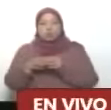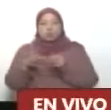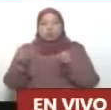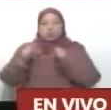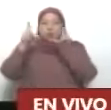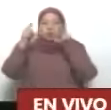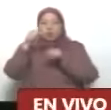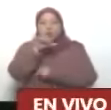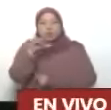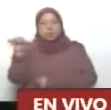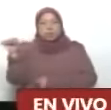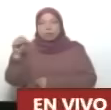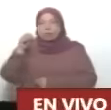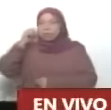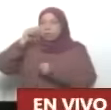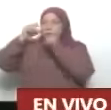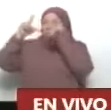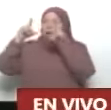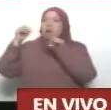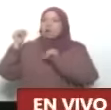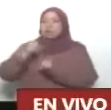Impresionante esta semana.